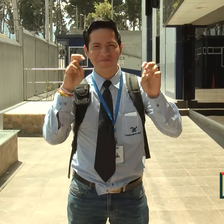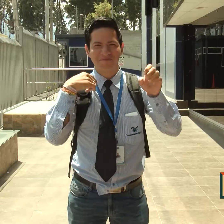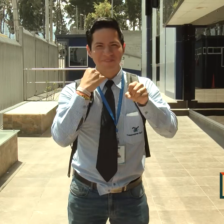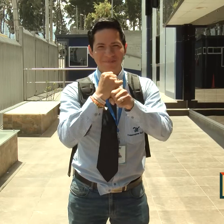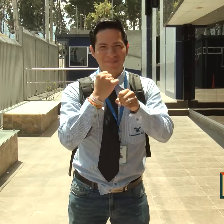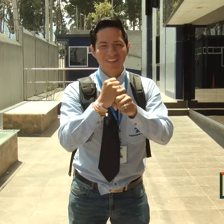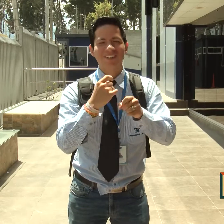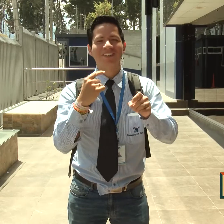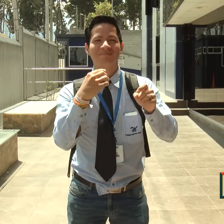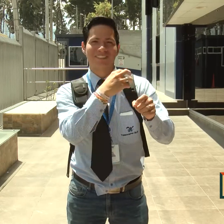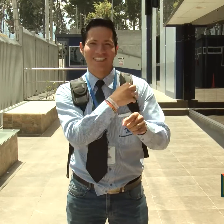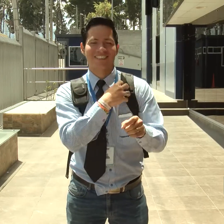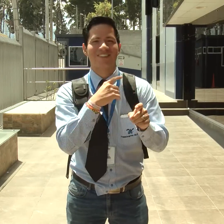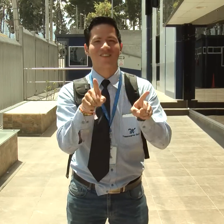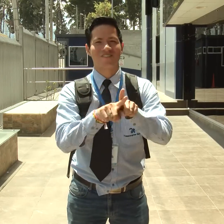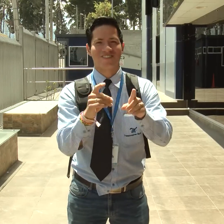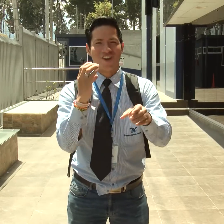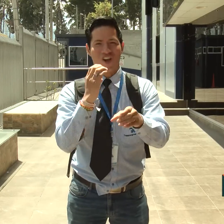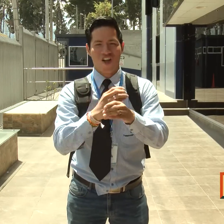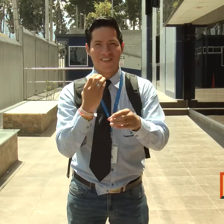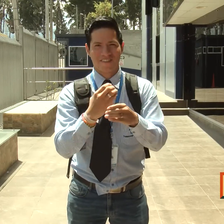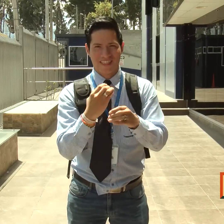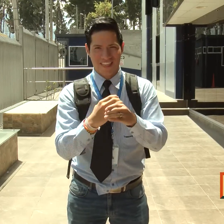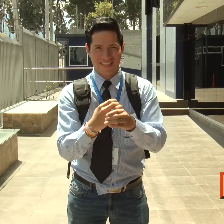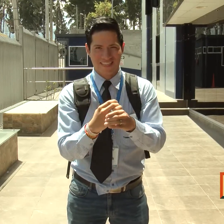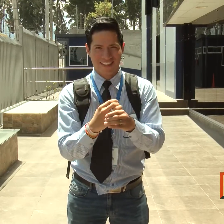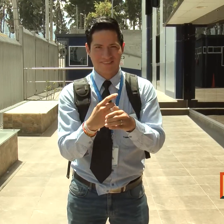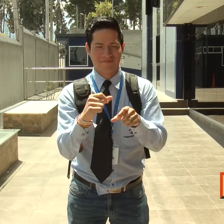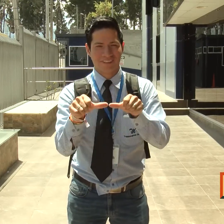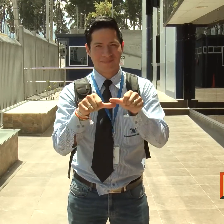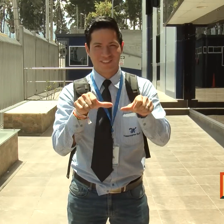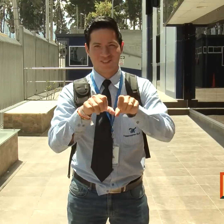Ahora les voy a mostrar un poco de lo que que hago aquí. Vamos a ver.